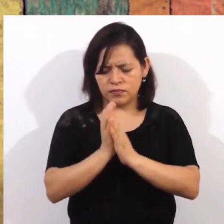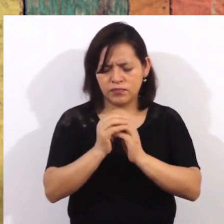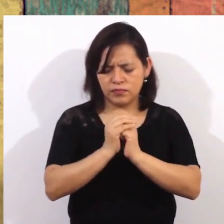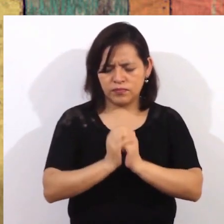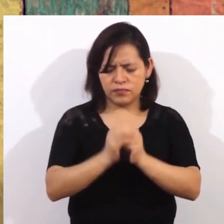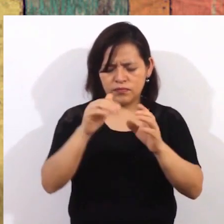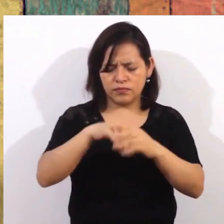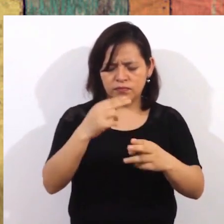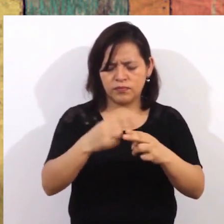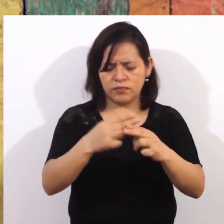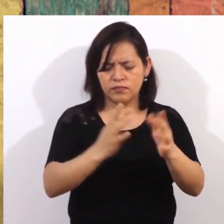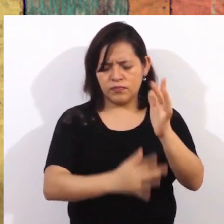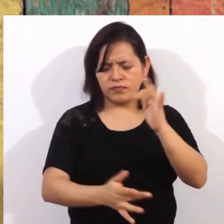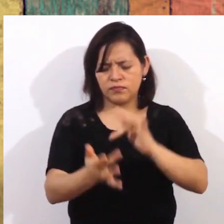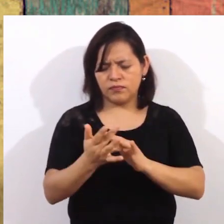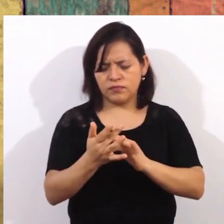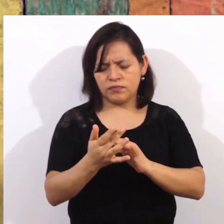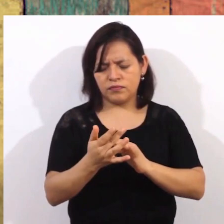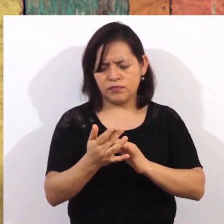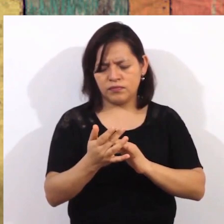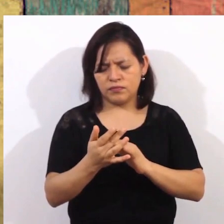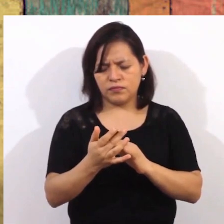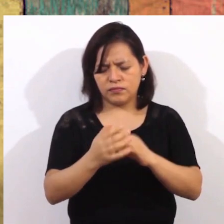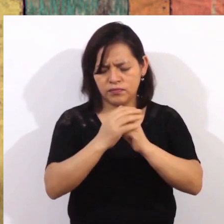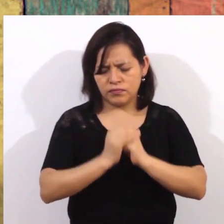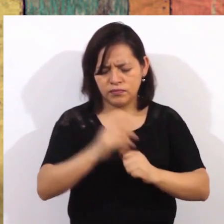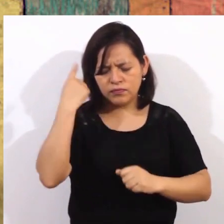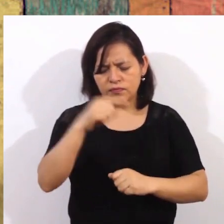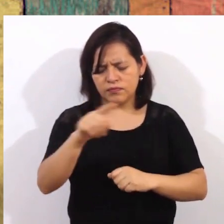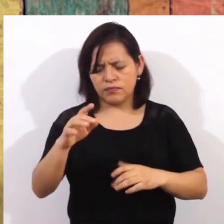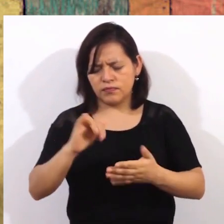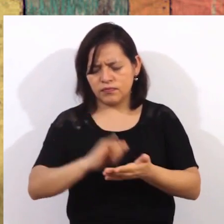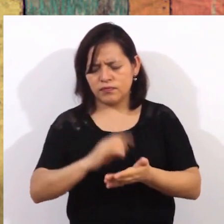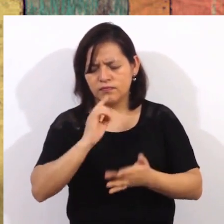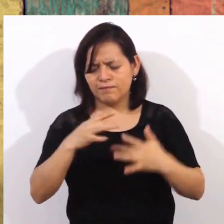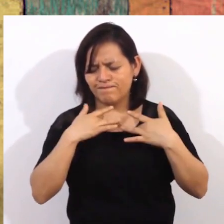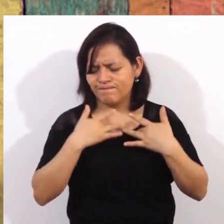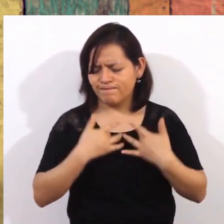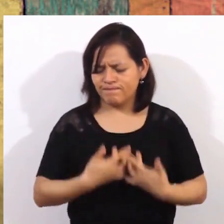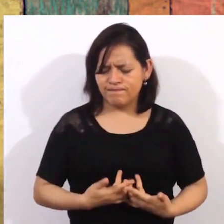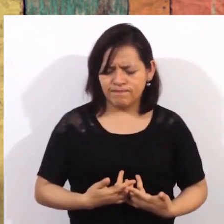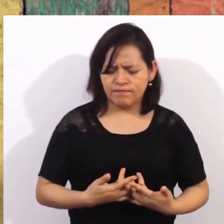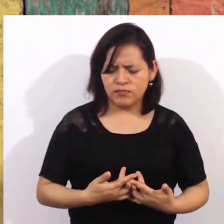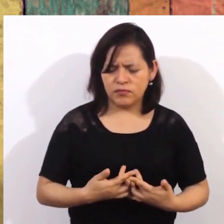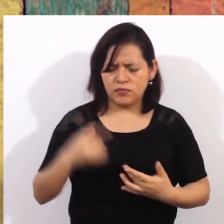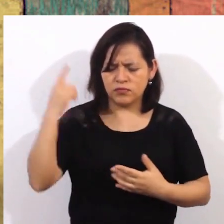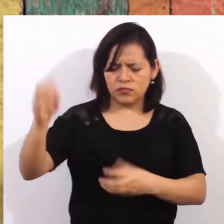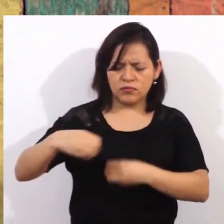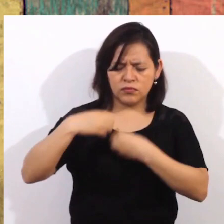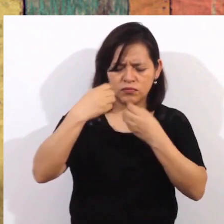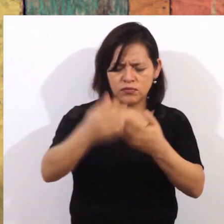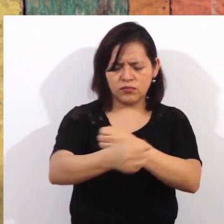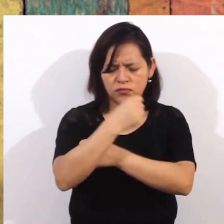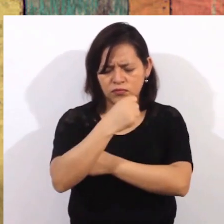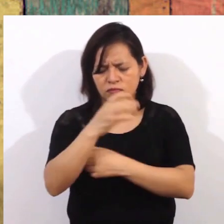de Jesús, Señor, por aquel, Señor, que se siente desanimado, Señor, que sea fortalecido en